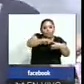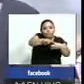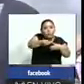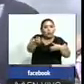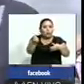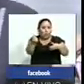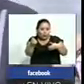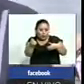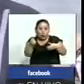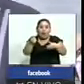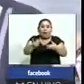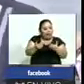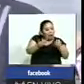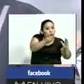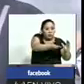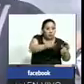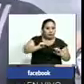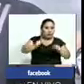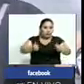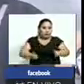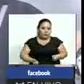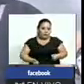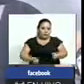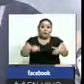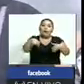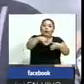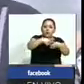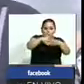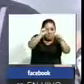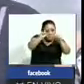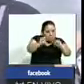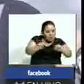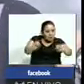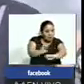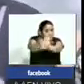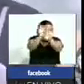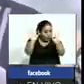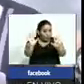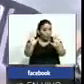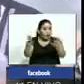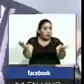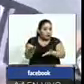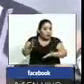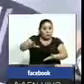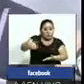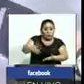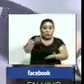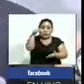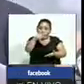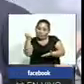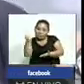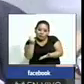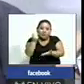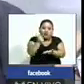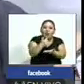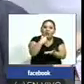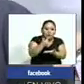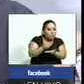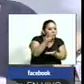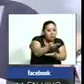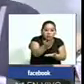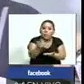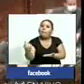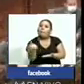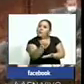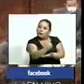fondos, que le ayude al gobierno, que le permita más transparencia, que realmente estos fondos le lleguen a los salvadoreños.